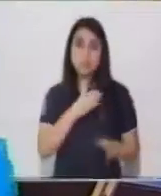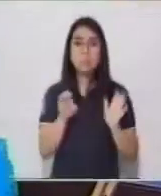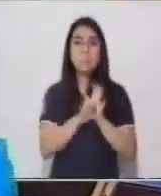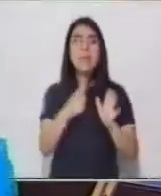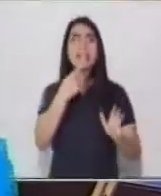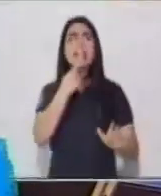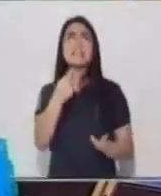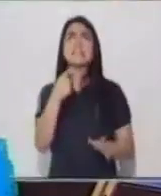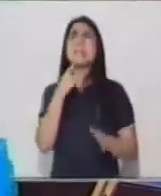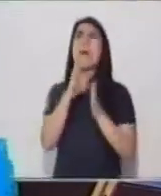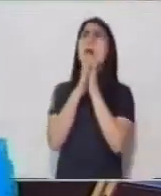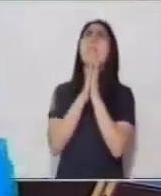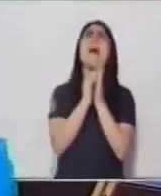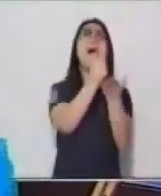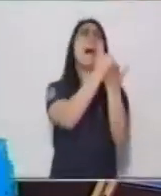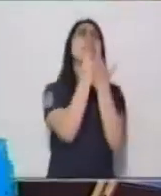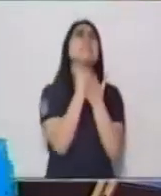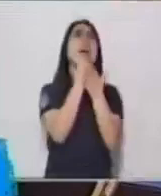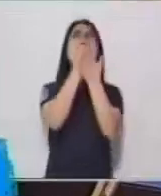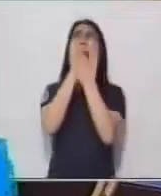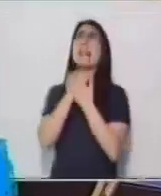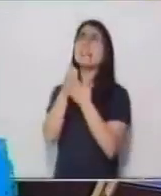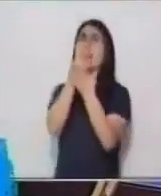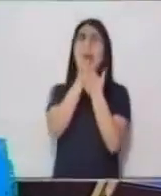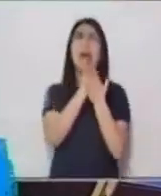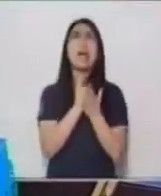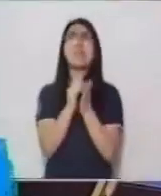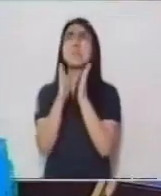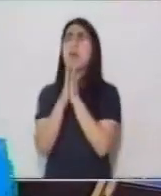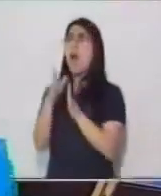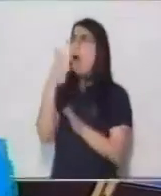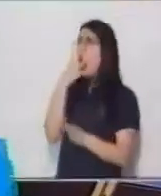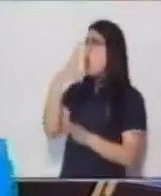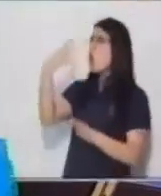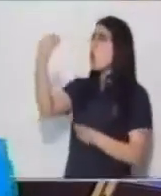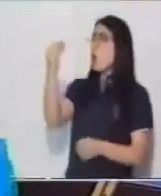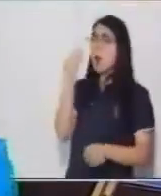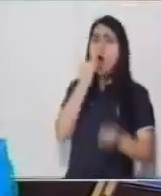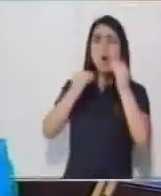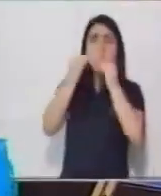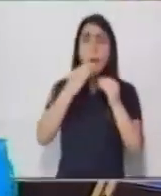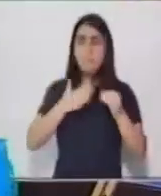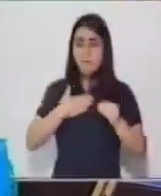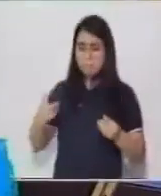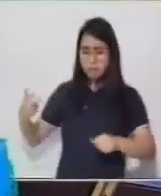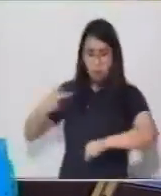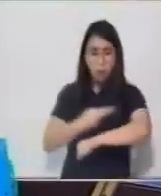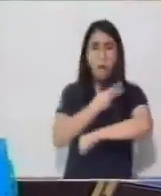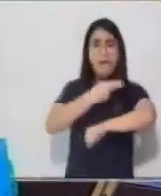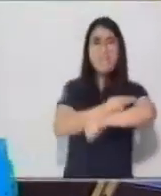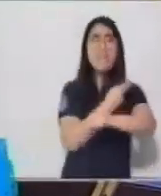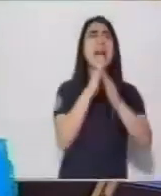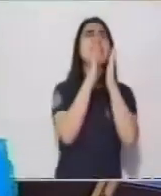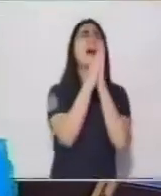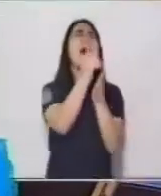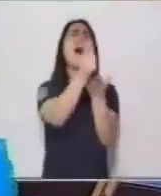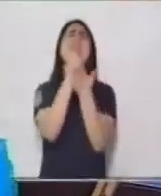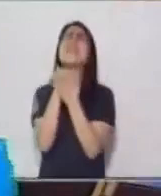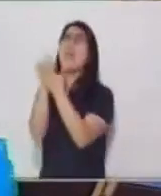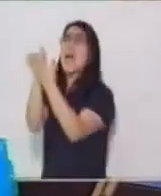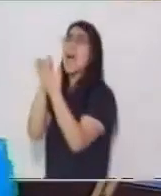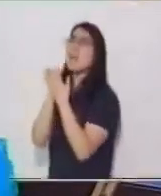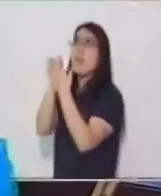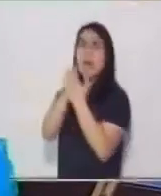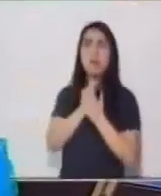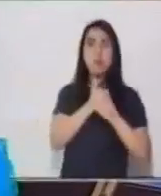salía asustada para ayudar al pastorcito. Pero la gente llegó el momento en el que se cansó, se aburrió de